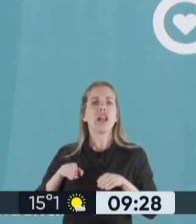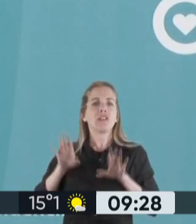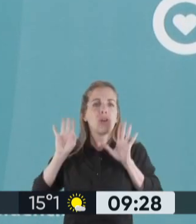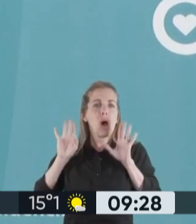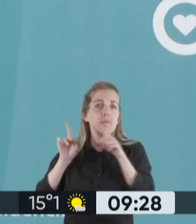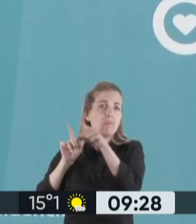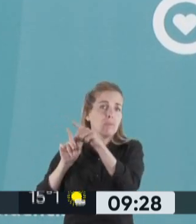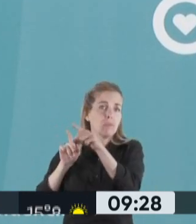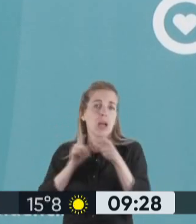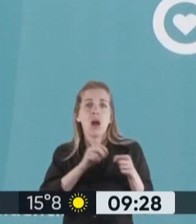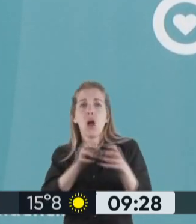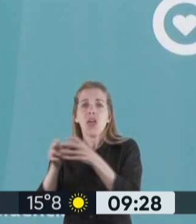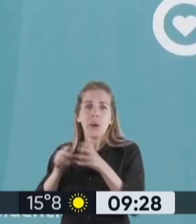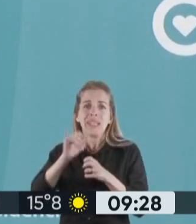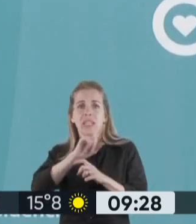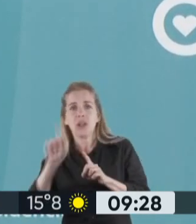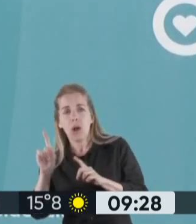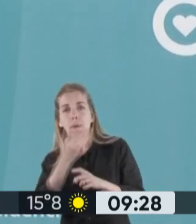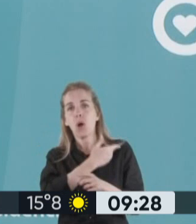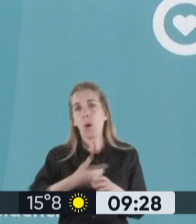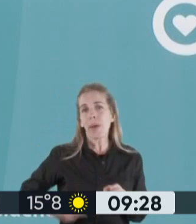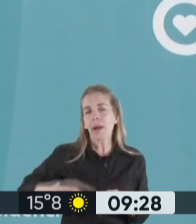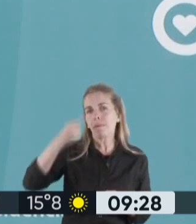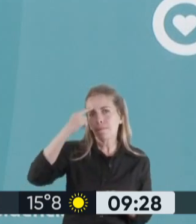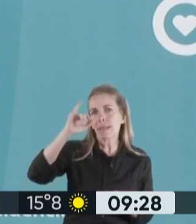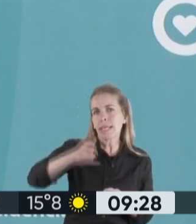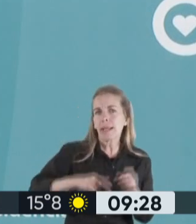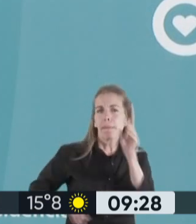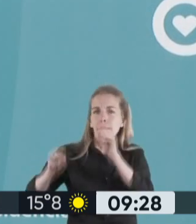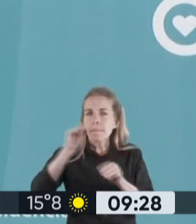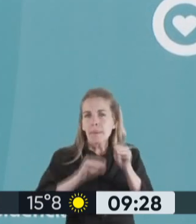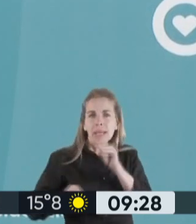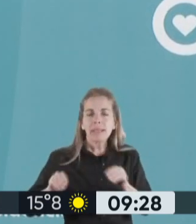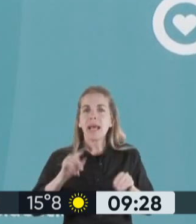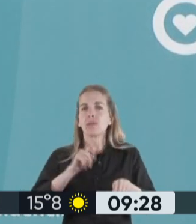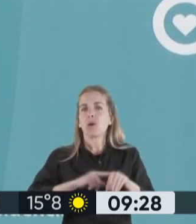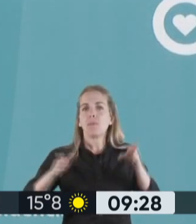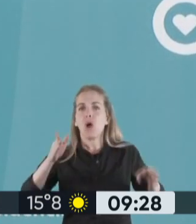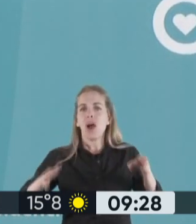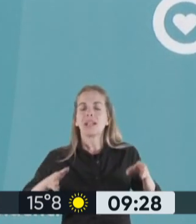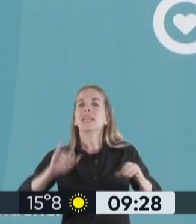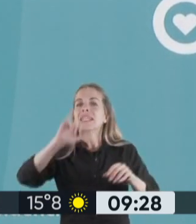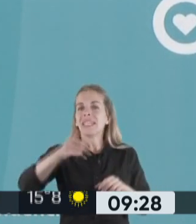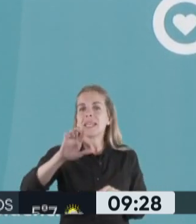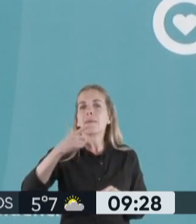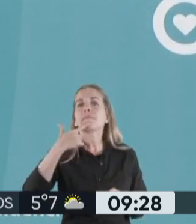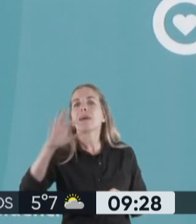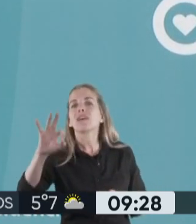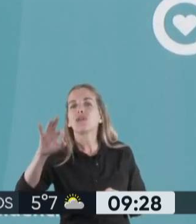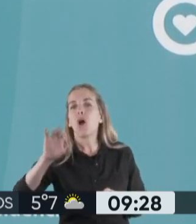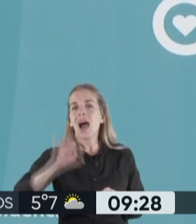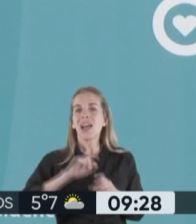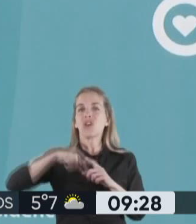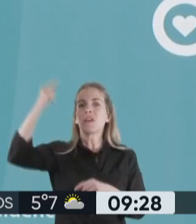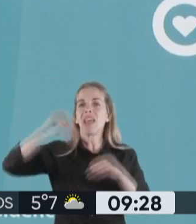está abierto, pero el gobierno tiene previstas las partidas, el cronograma electoral y todo para que haya pasos, como dice la ley, el año que viene